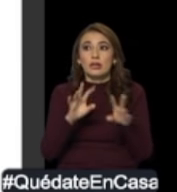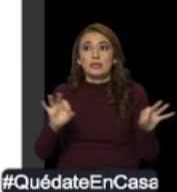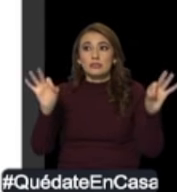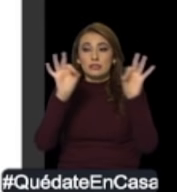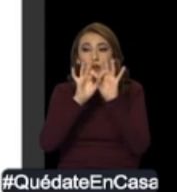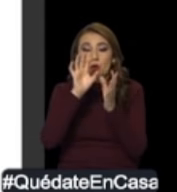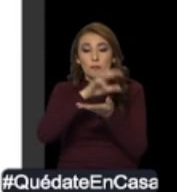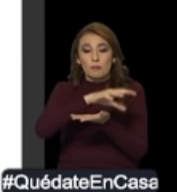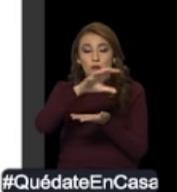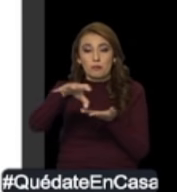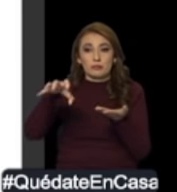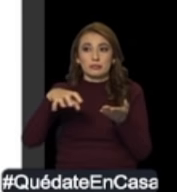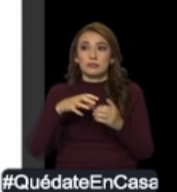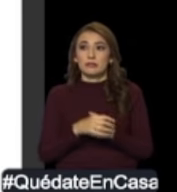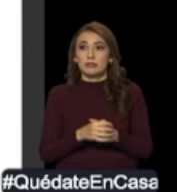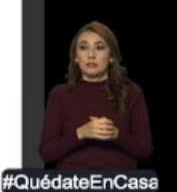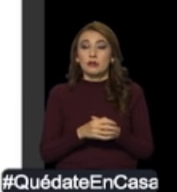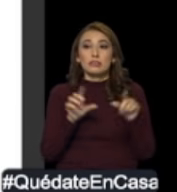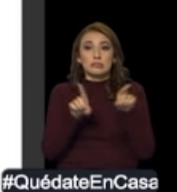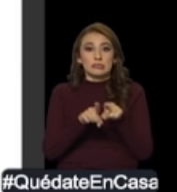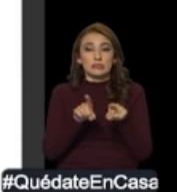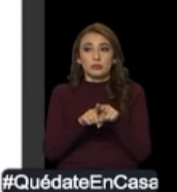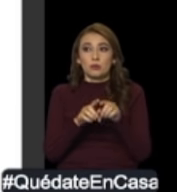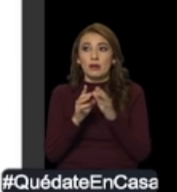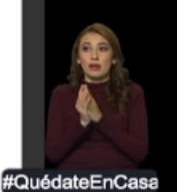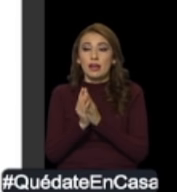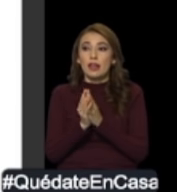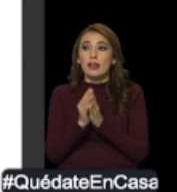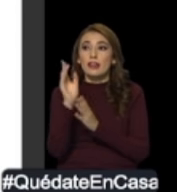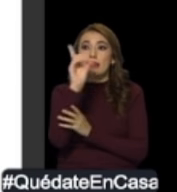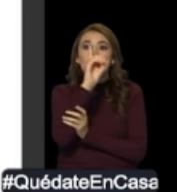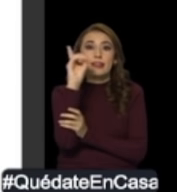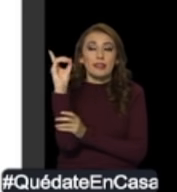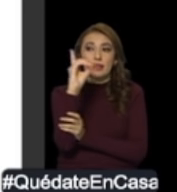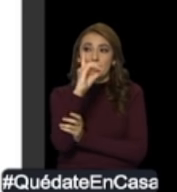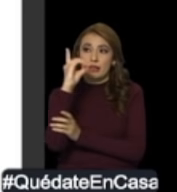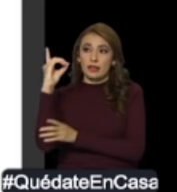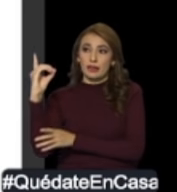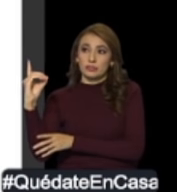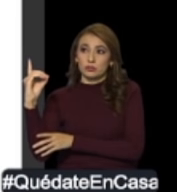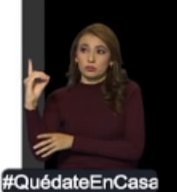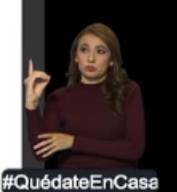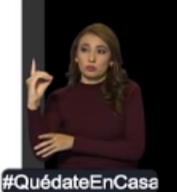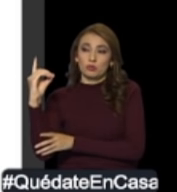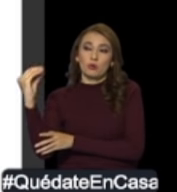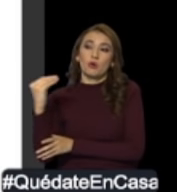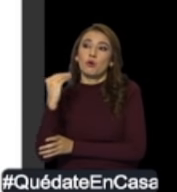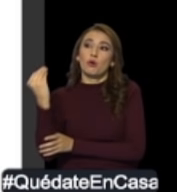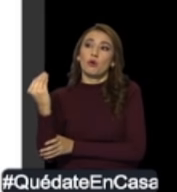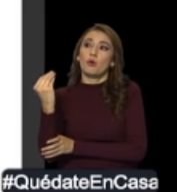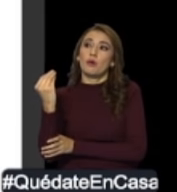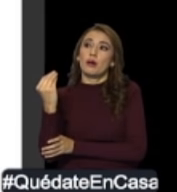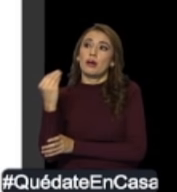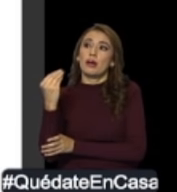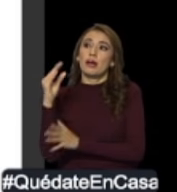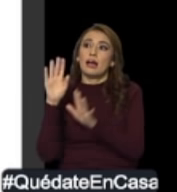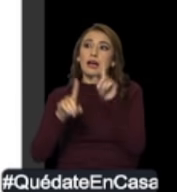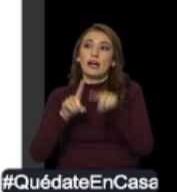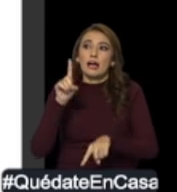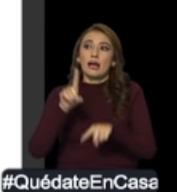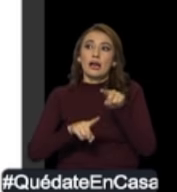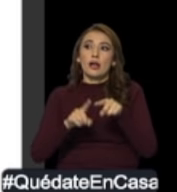de Guayas. Al lado derecho, finalmente, en esta proyección se tienen las causas de acuerdo a la proveniencia